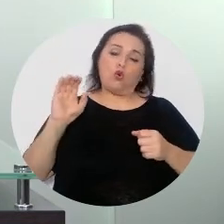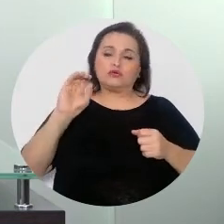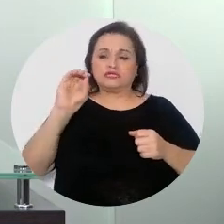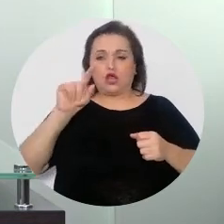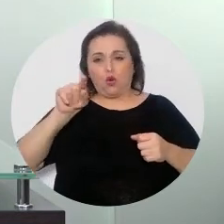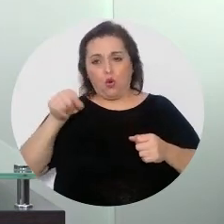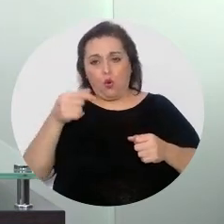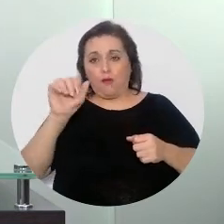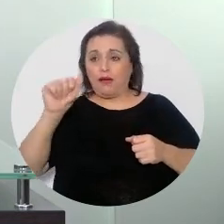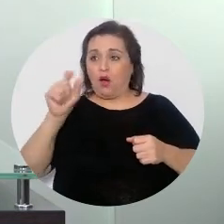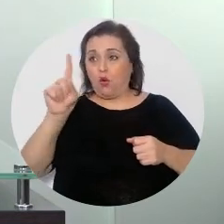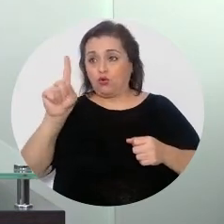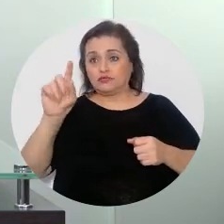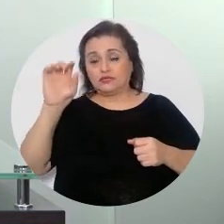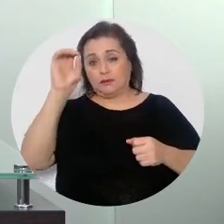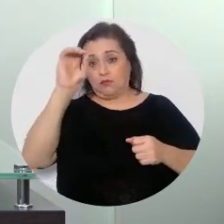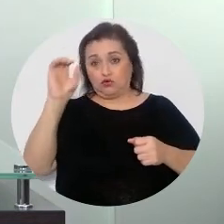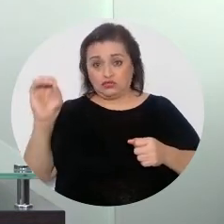0.19% o bien de ese